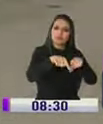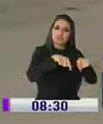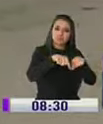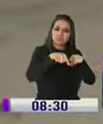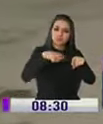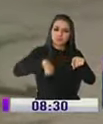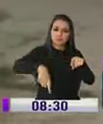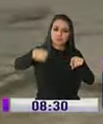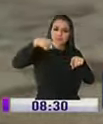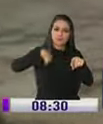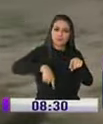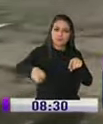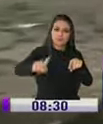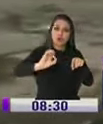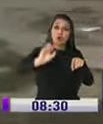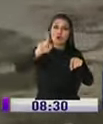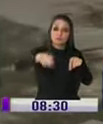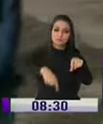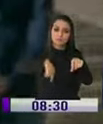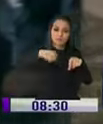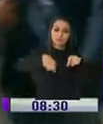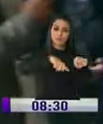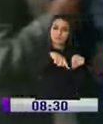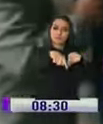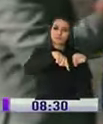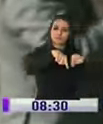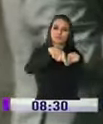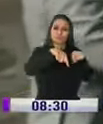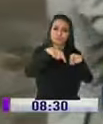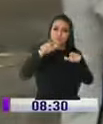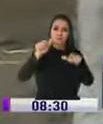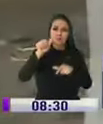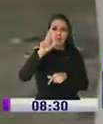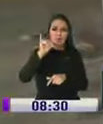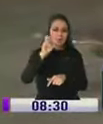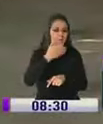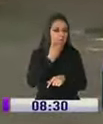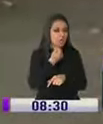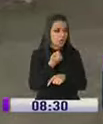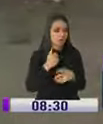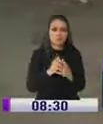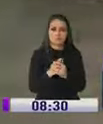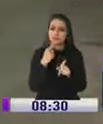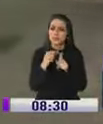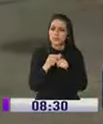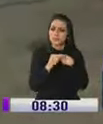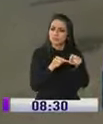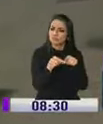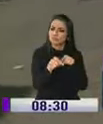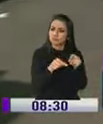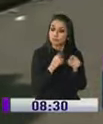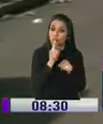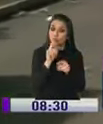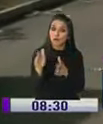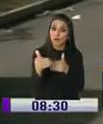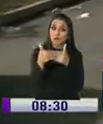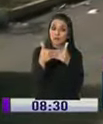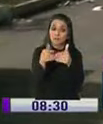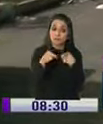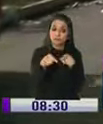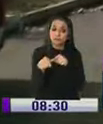una mejor accesibilidad del barrio, del sector de la Armenia. Si hablamos de contraflujo, entiendo que van a hacer en lo que es la autopista